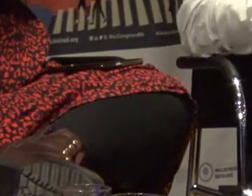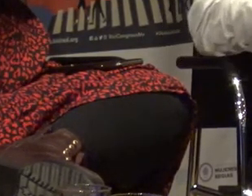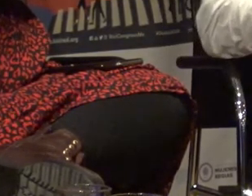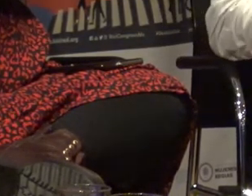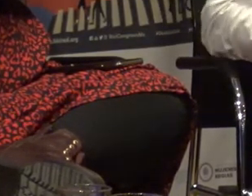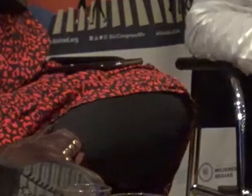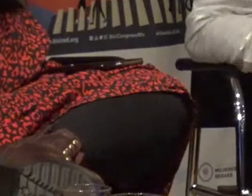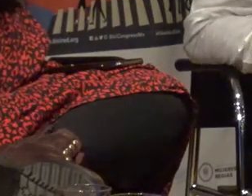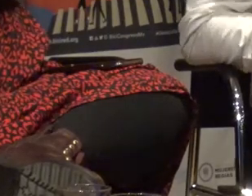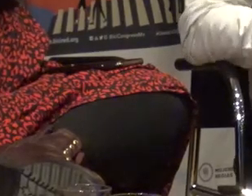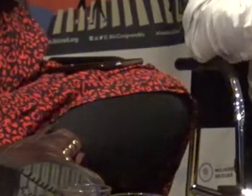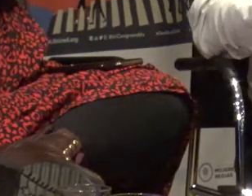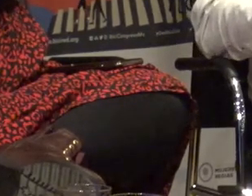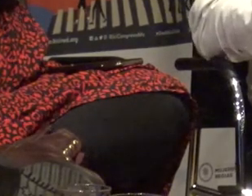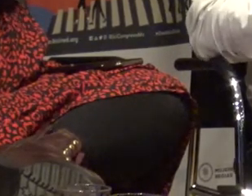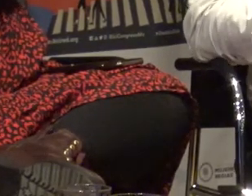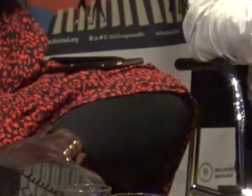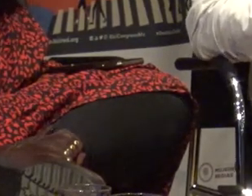no